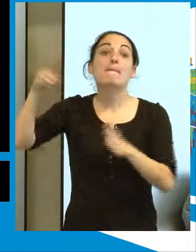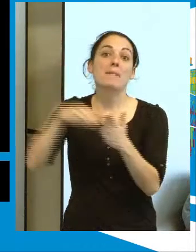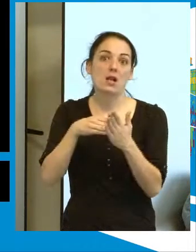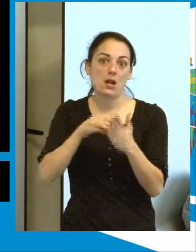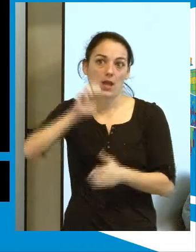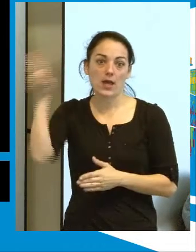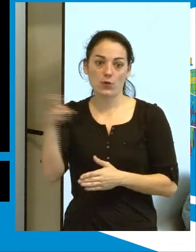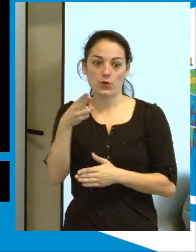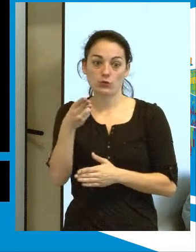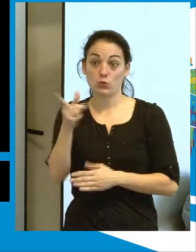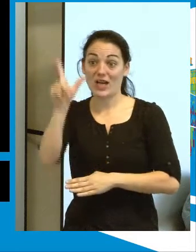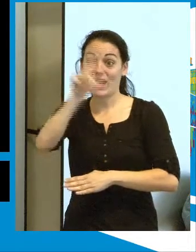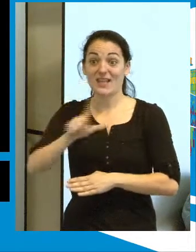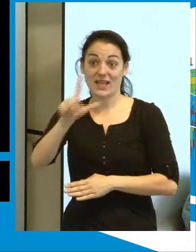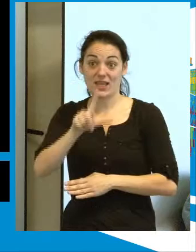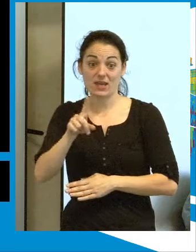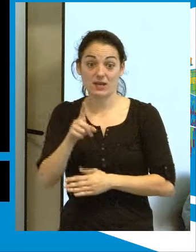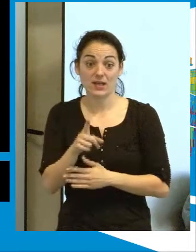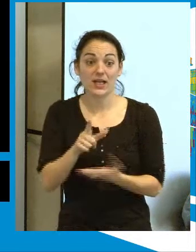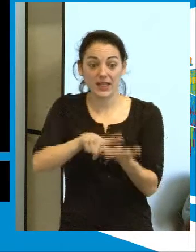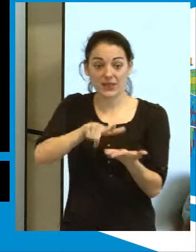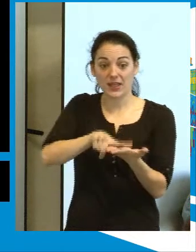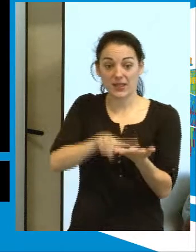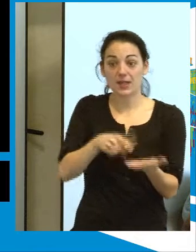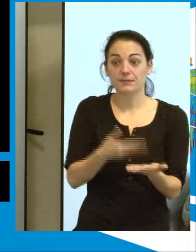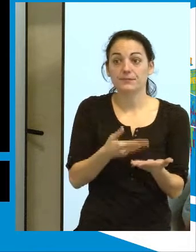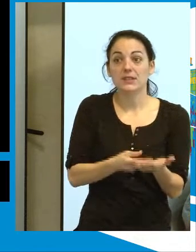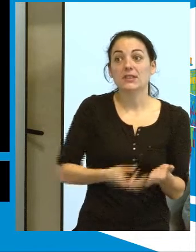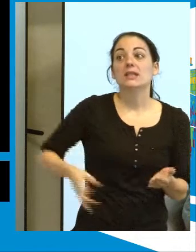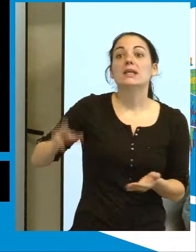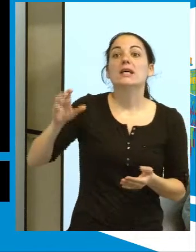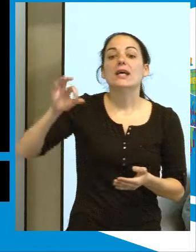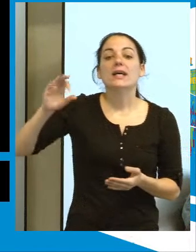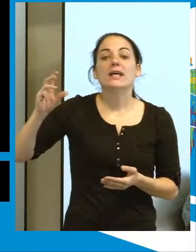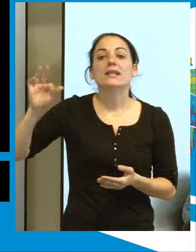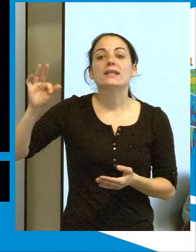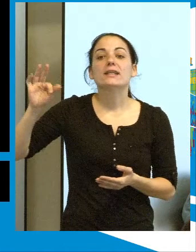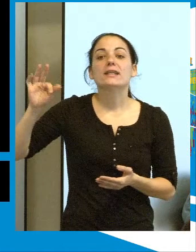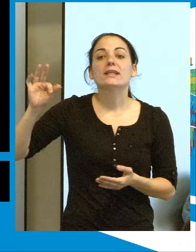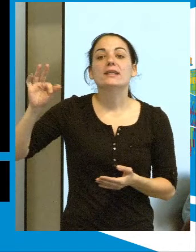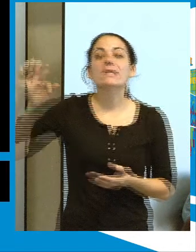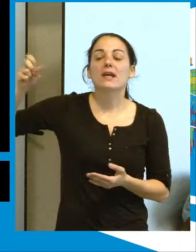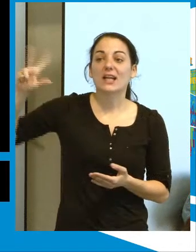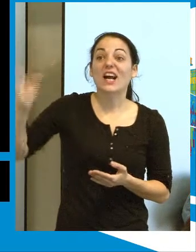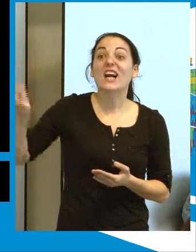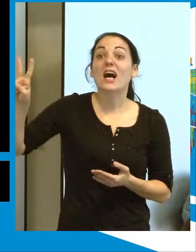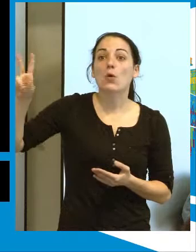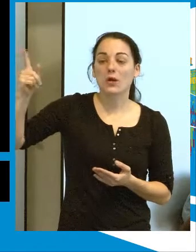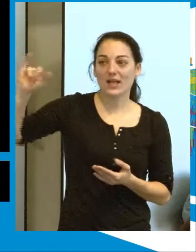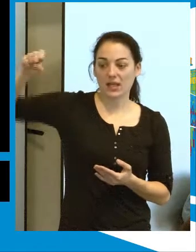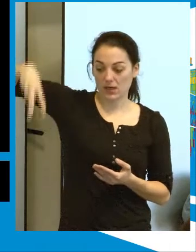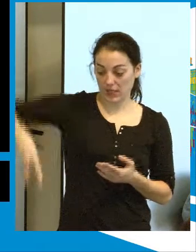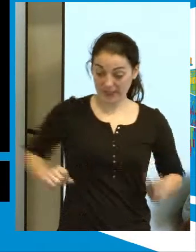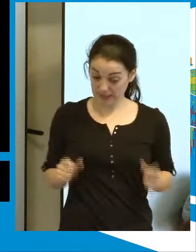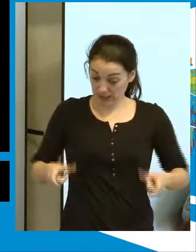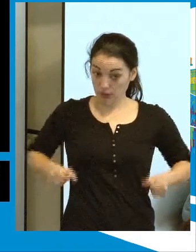y para un ordenador, ¿no? Siempre ponemos el ejemplo, por ejemplo, de Stephen Hawking, ¿no? Pues todos sabéis la silla de ruedas que le desarrollaron, que